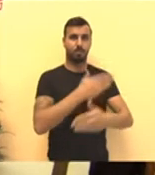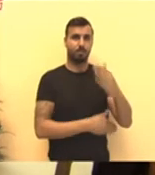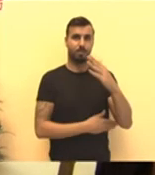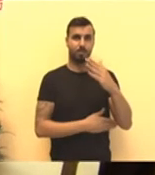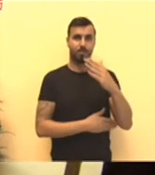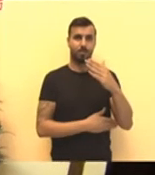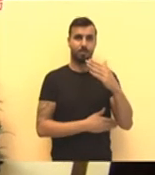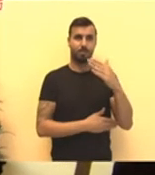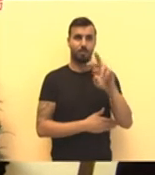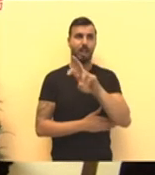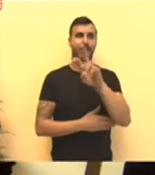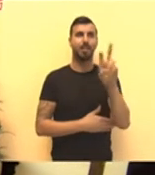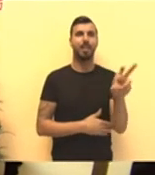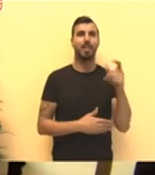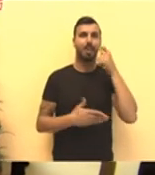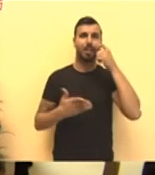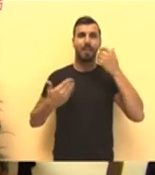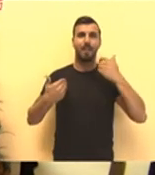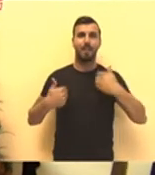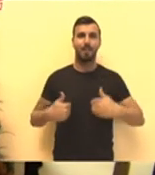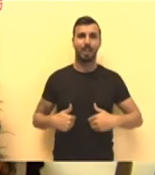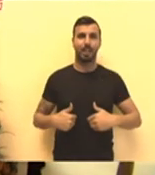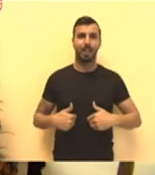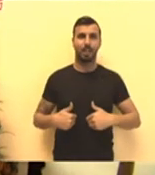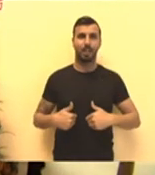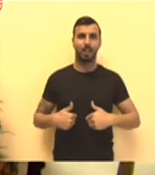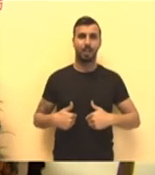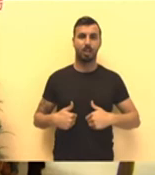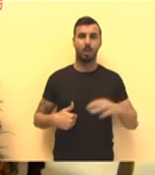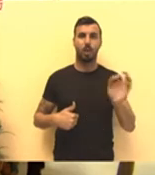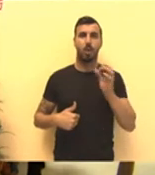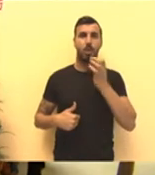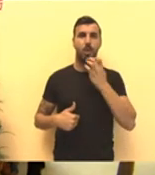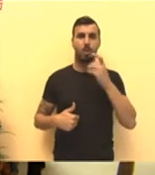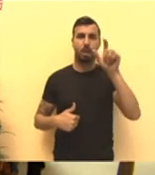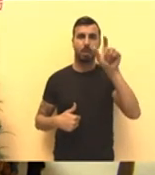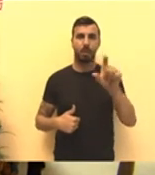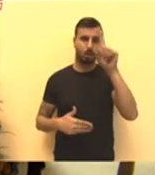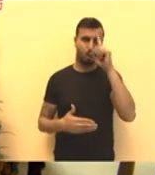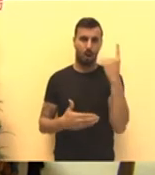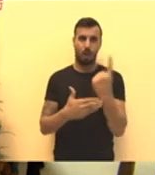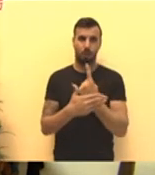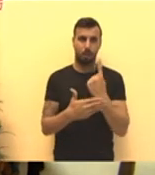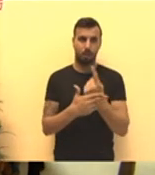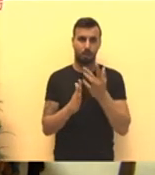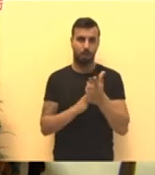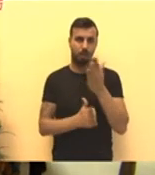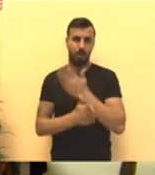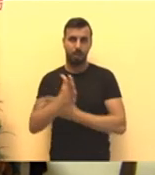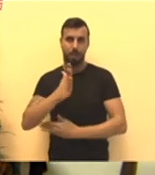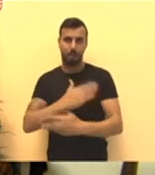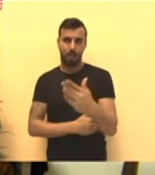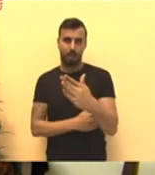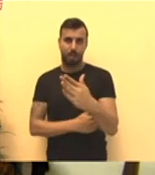una diversidad física. Vale. ¿Y una persona, por ejemplo, con autismo es discapacitada, es inválida, es